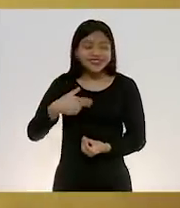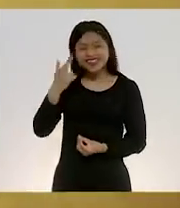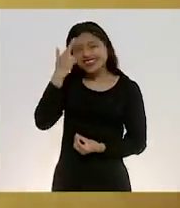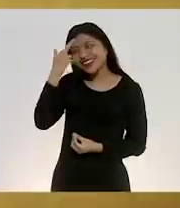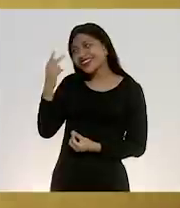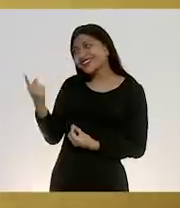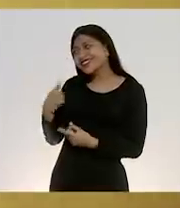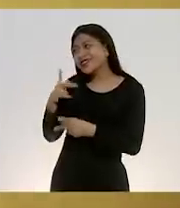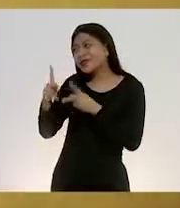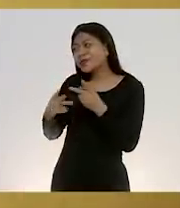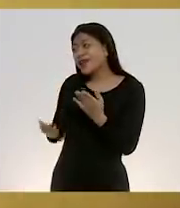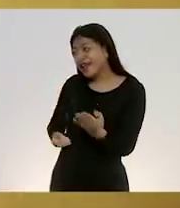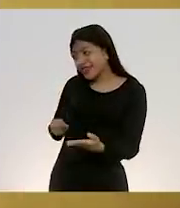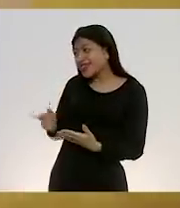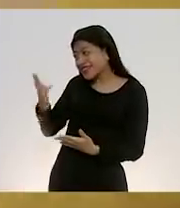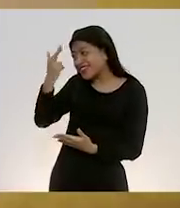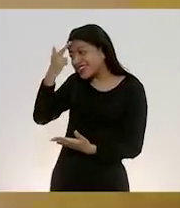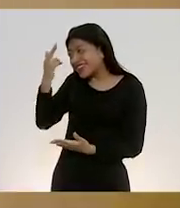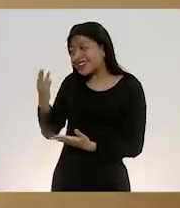okotop tumulbetaje.